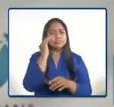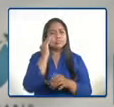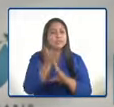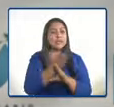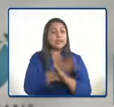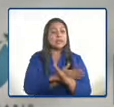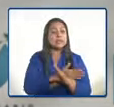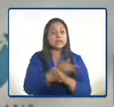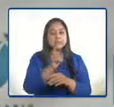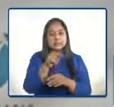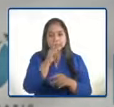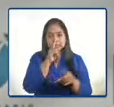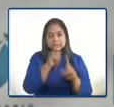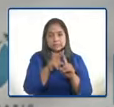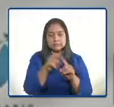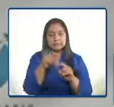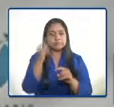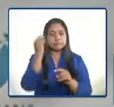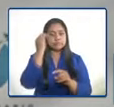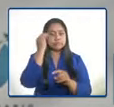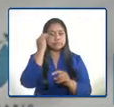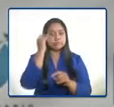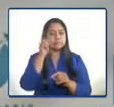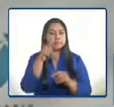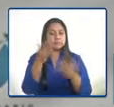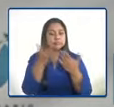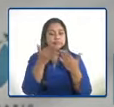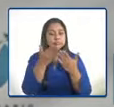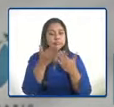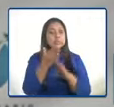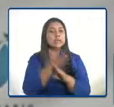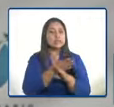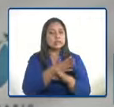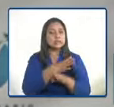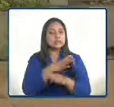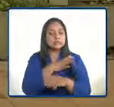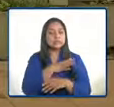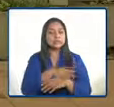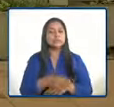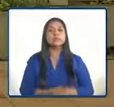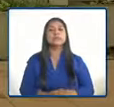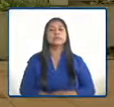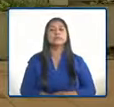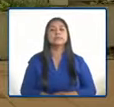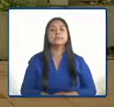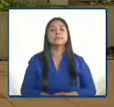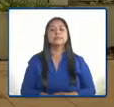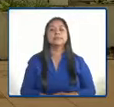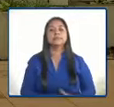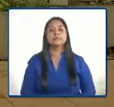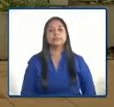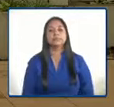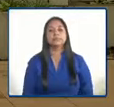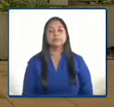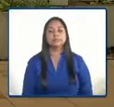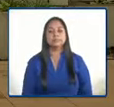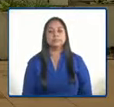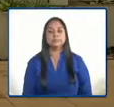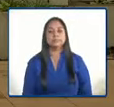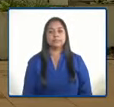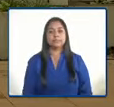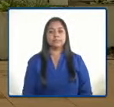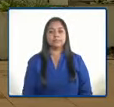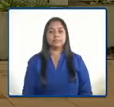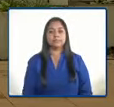capacidades previas que los estudiantes de maestría deberían de tener. Gracias, señor gerente. Ahora pregunta Michelle del CID de